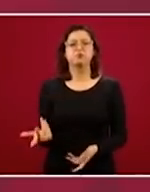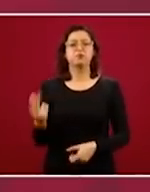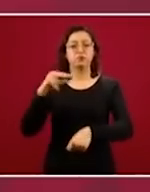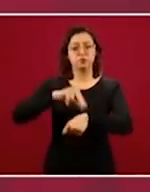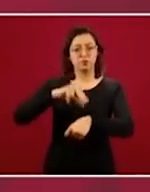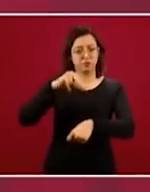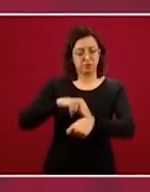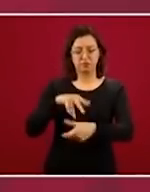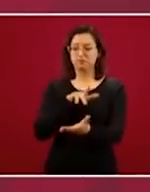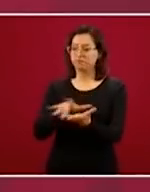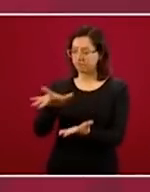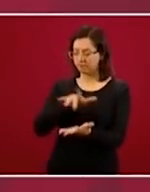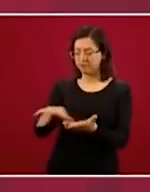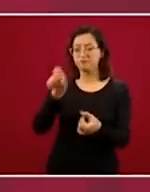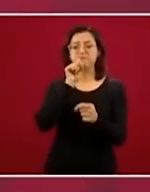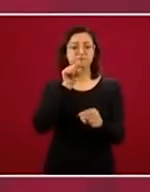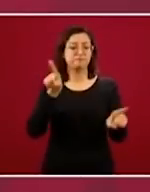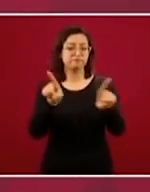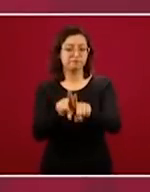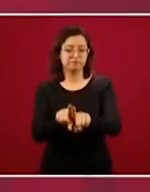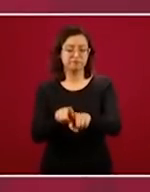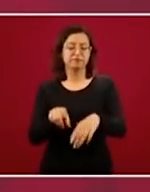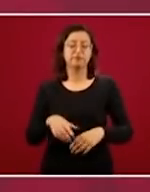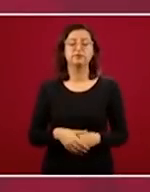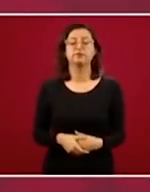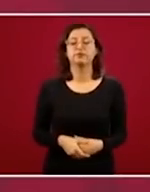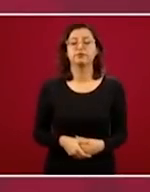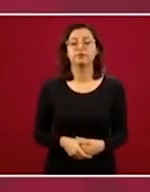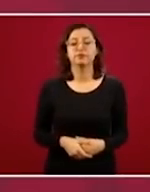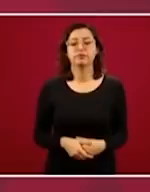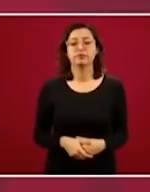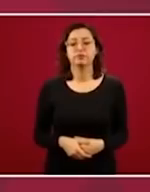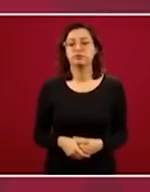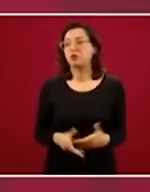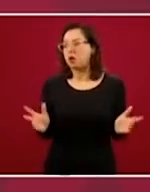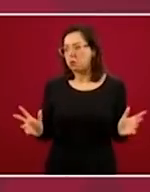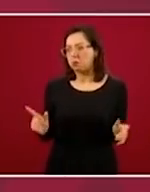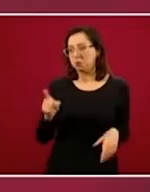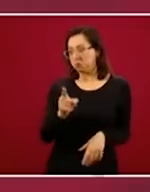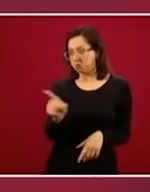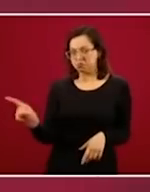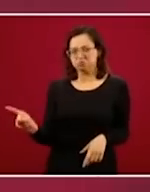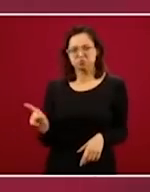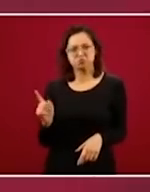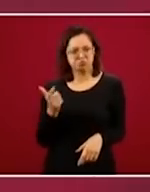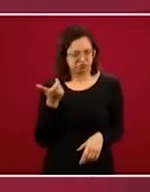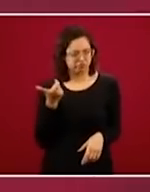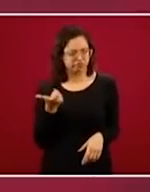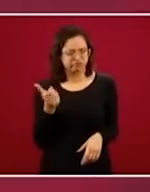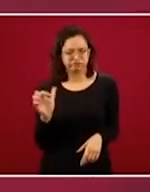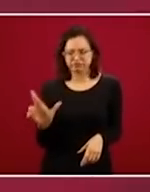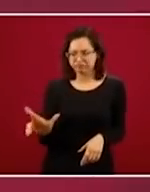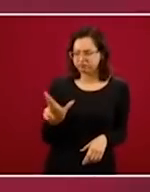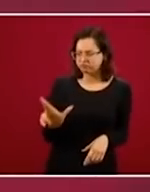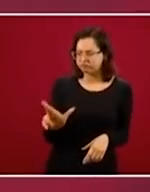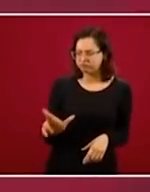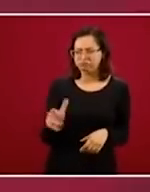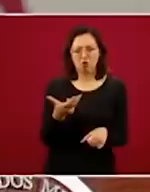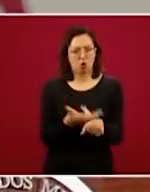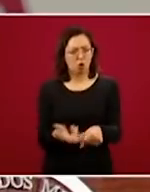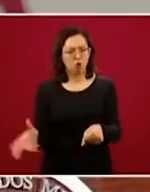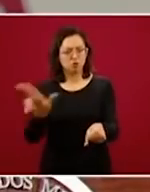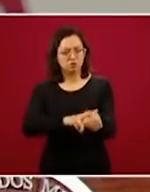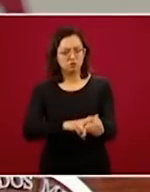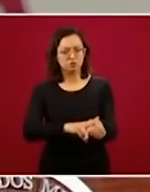y lo mismo el que tenga para pagar a un hospital